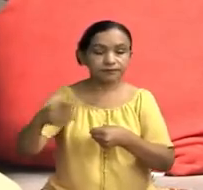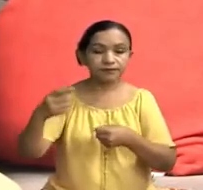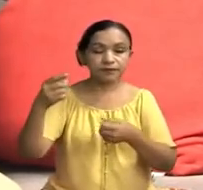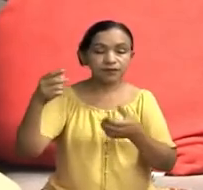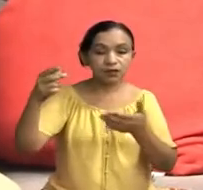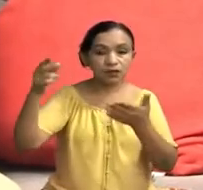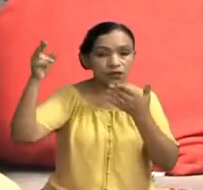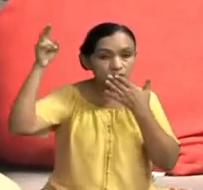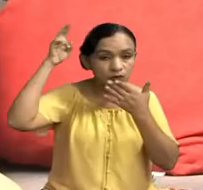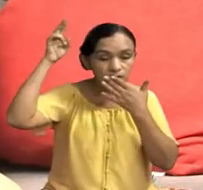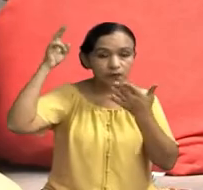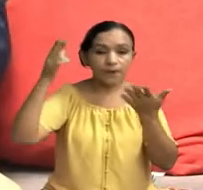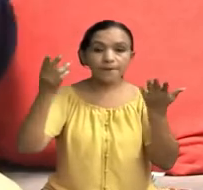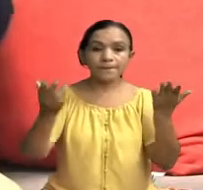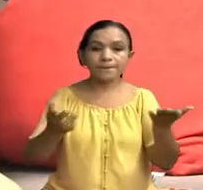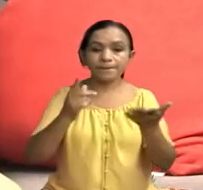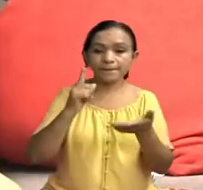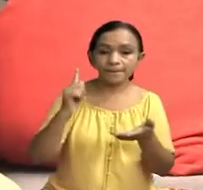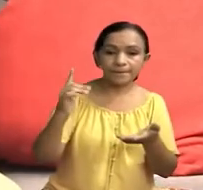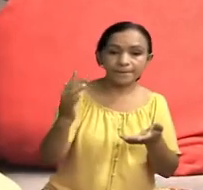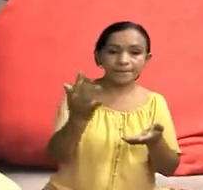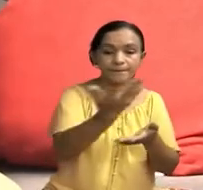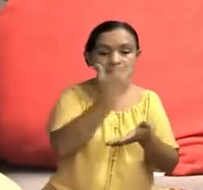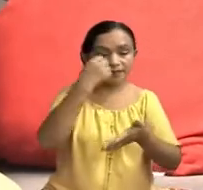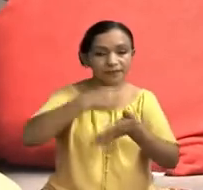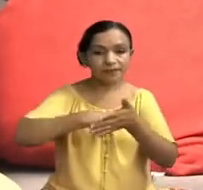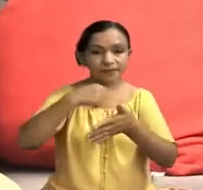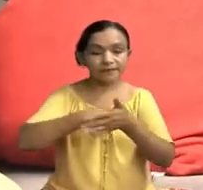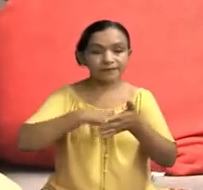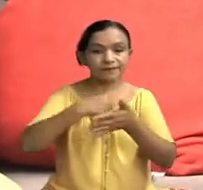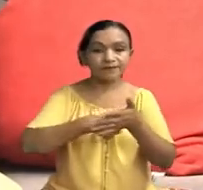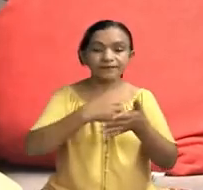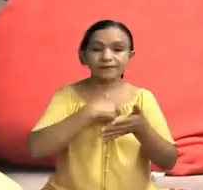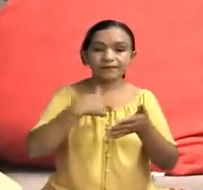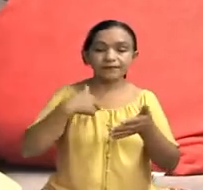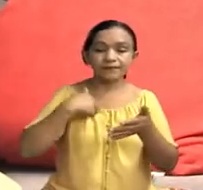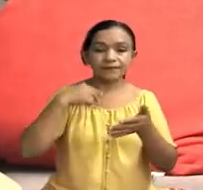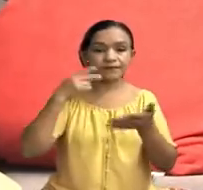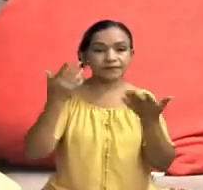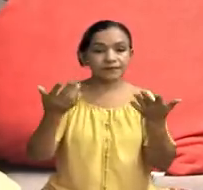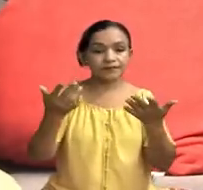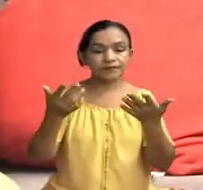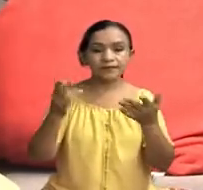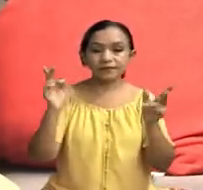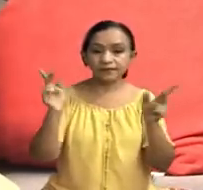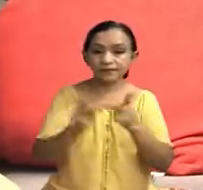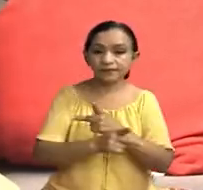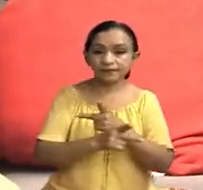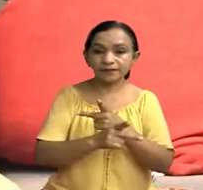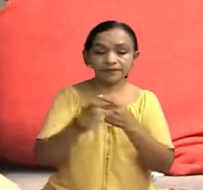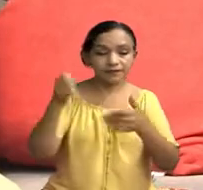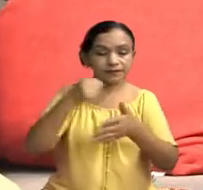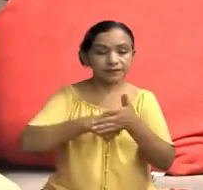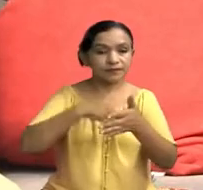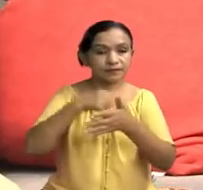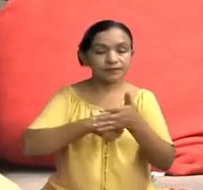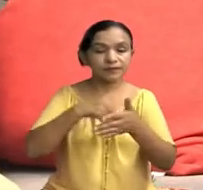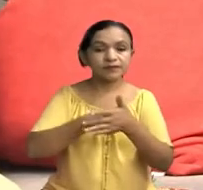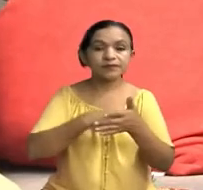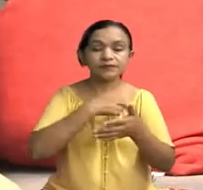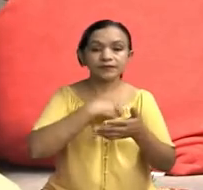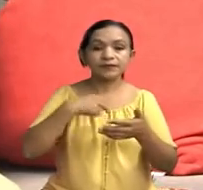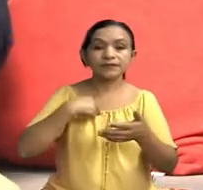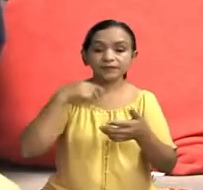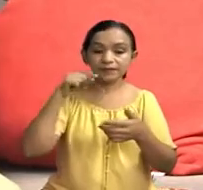indígenas, ¿verdad? Y todo el esfuerzo, pues, para desmontar un Estado neoliberal corrupto, que es una lucha titánica, pero que está planteada